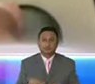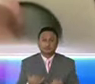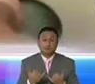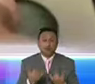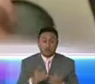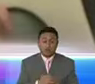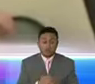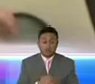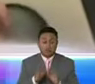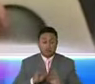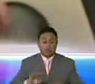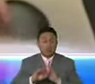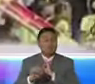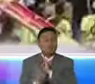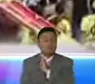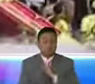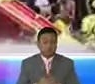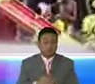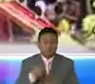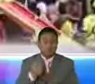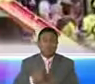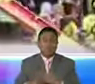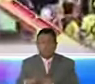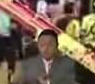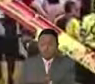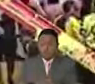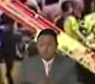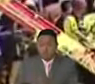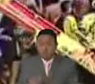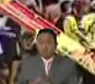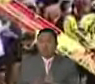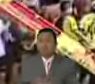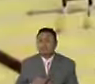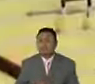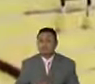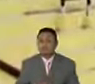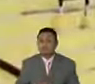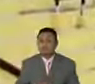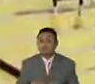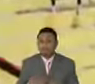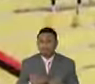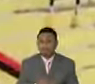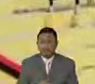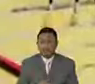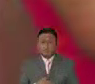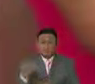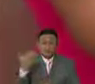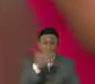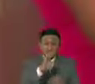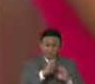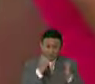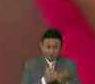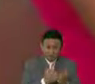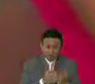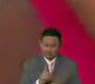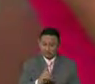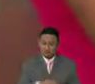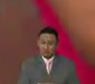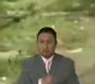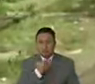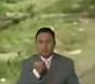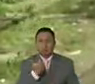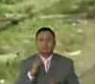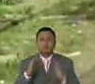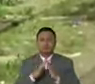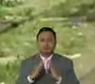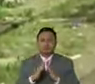siente un precedente, porque imagínese si mi hijo hubiera muerto. Y por eso ha preferido no volver al estadio, aunque desde la casa